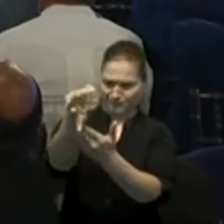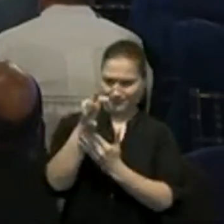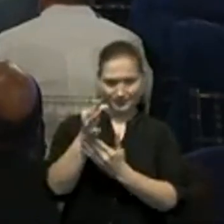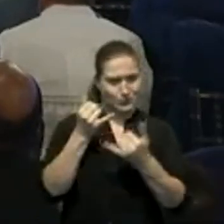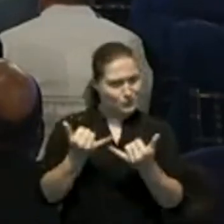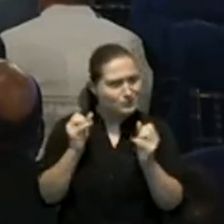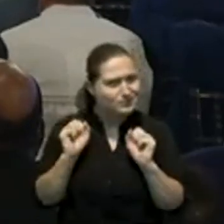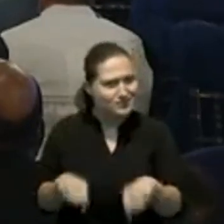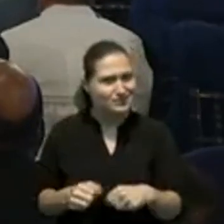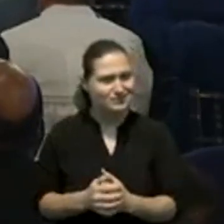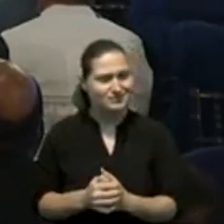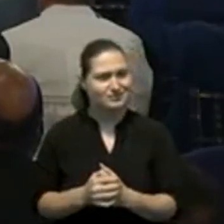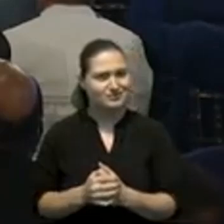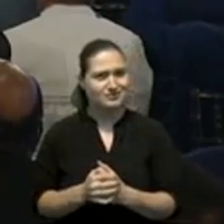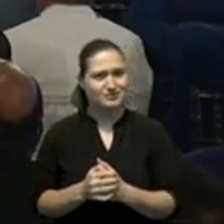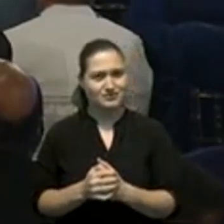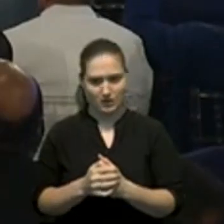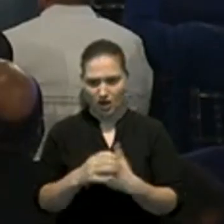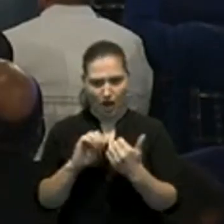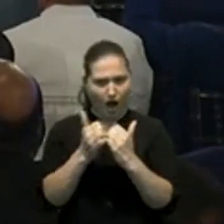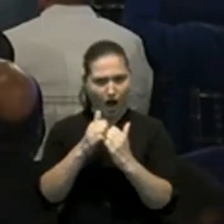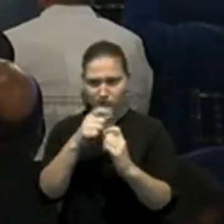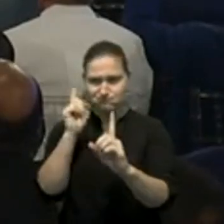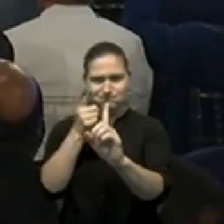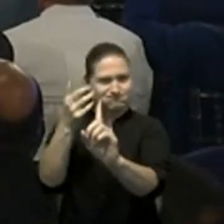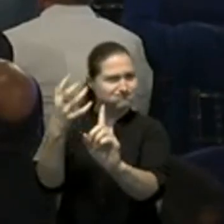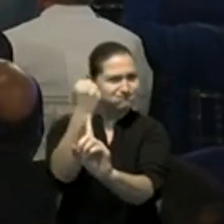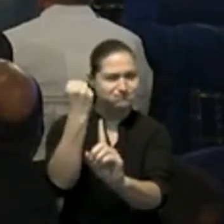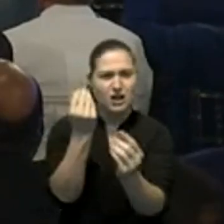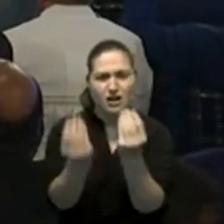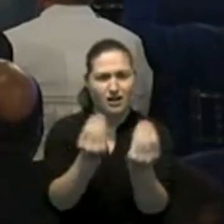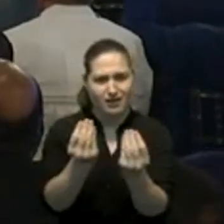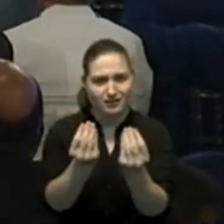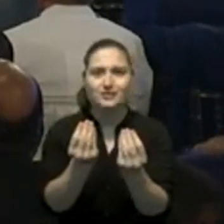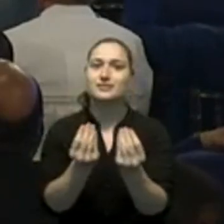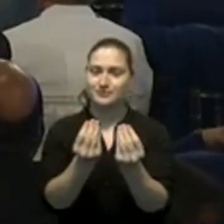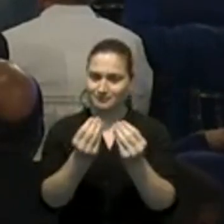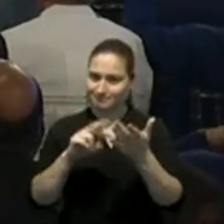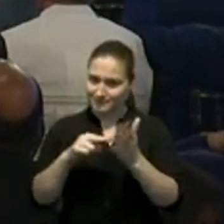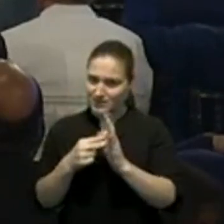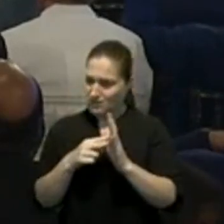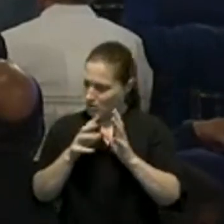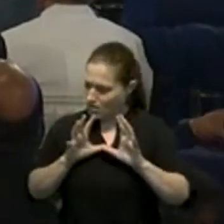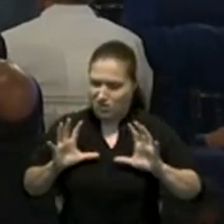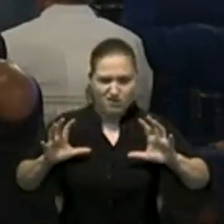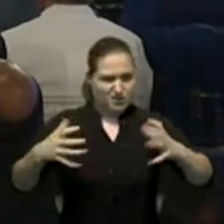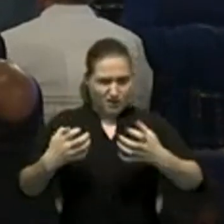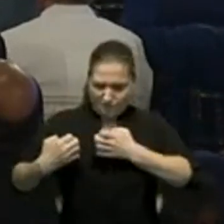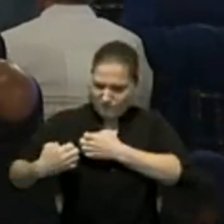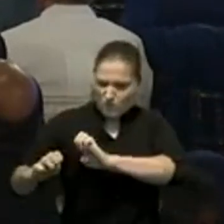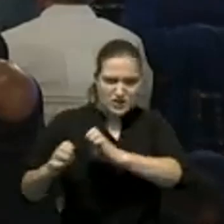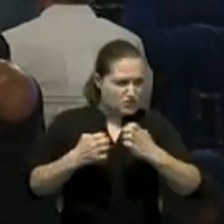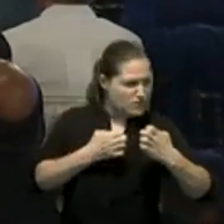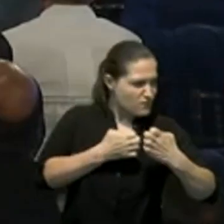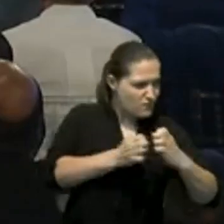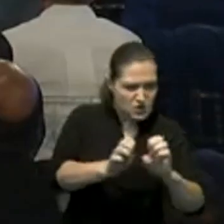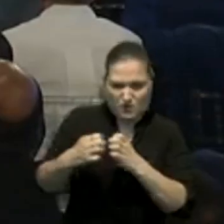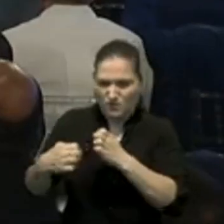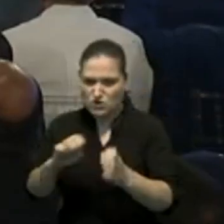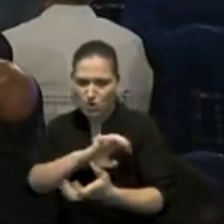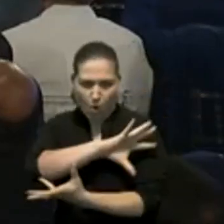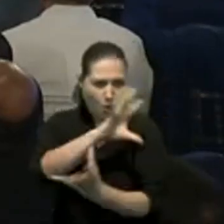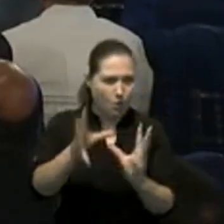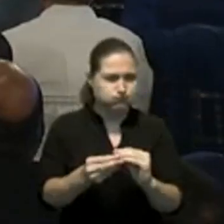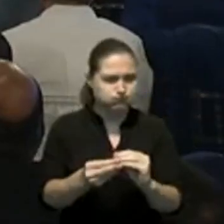instituciones, contestación del gasto público. Son detalles que hay que tomarlo muy en cuenta. En la semanal de ayer también